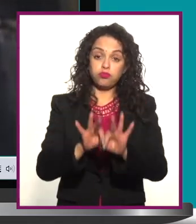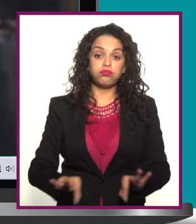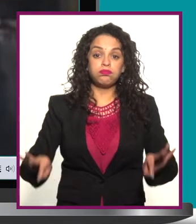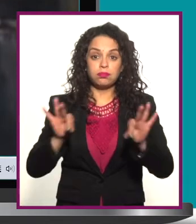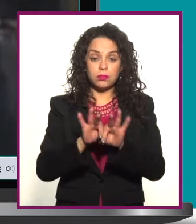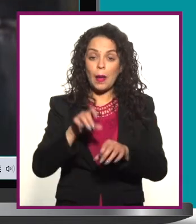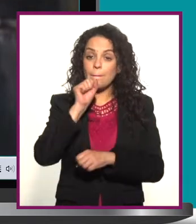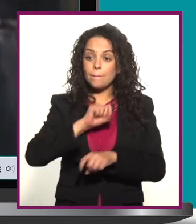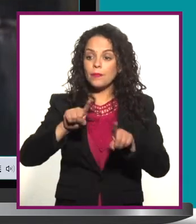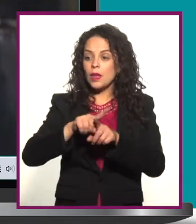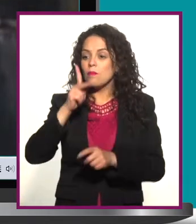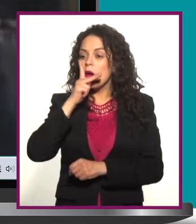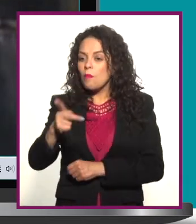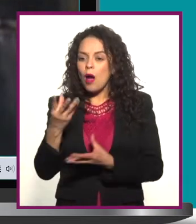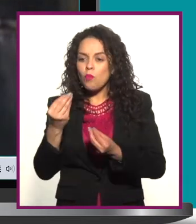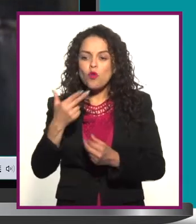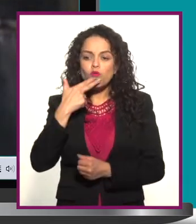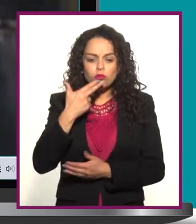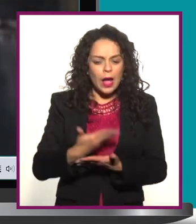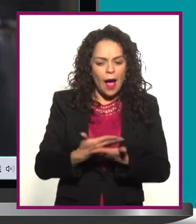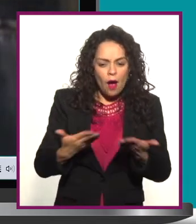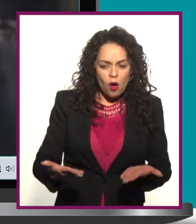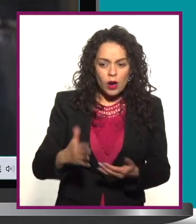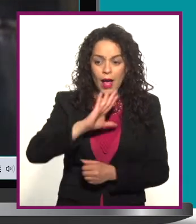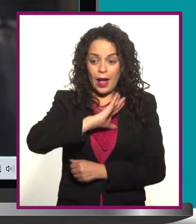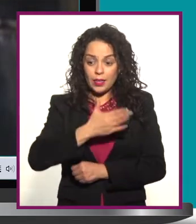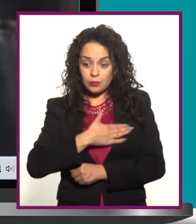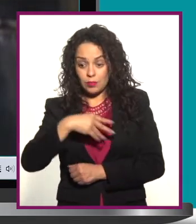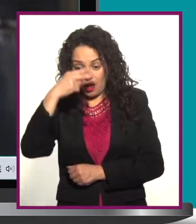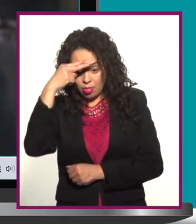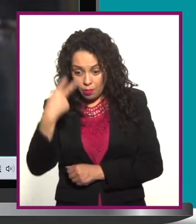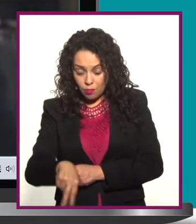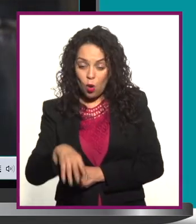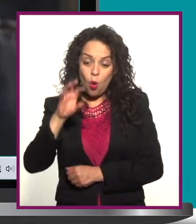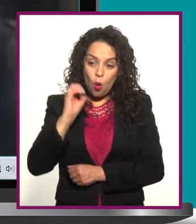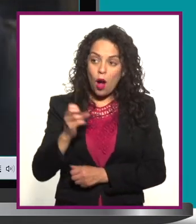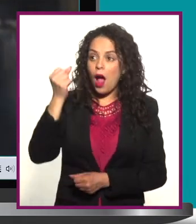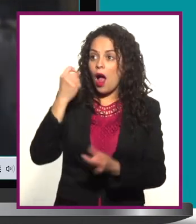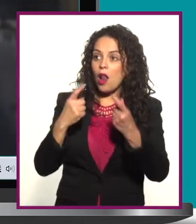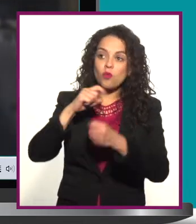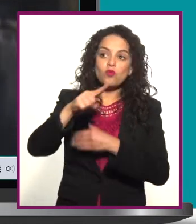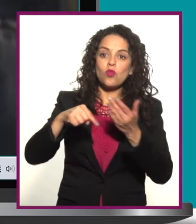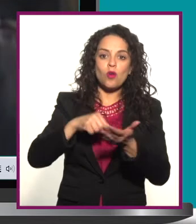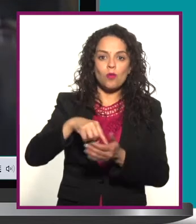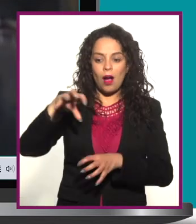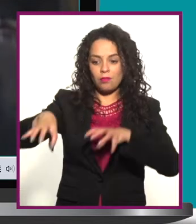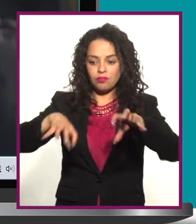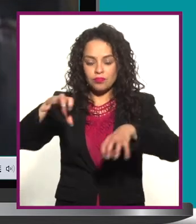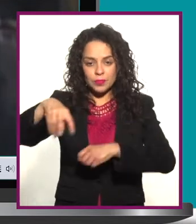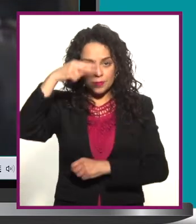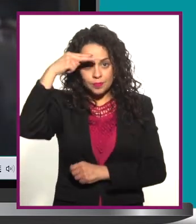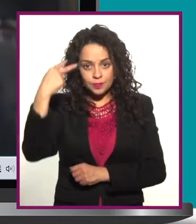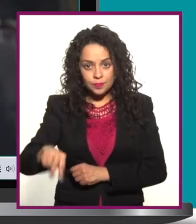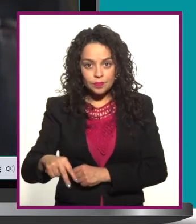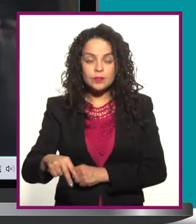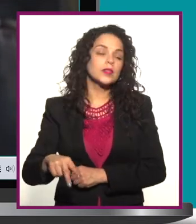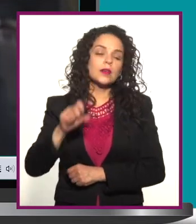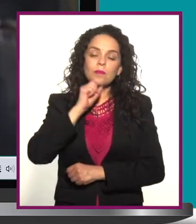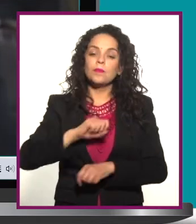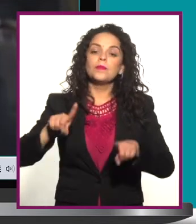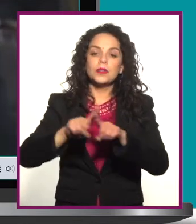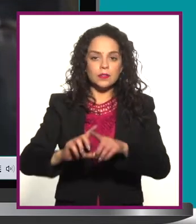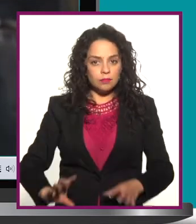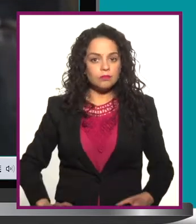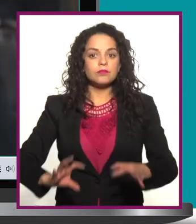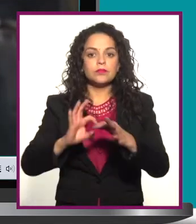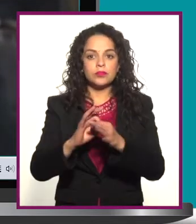es fundamental. También muchas de las palabras que utilizamos hoy en día en el español de México o en algunos de los lugares de México también